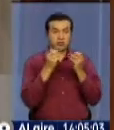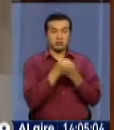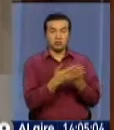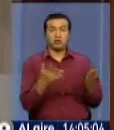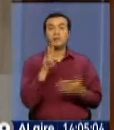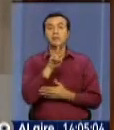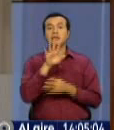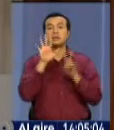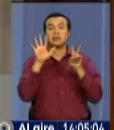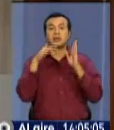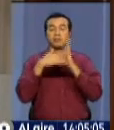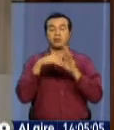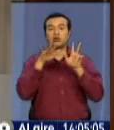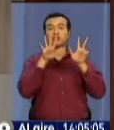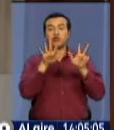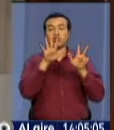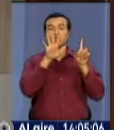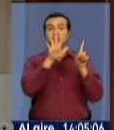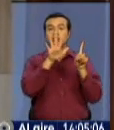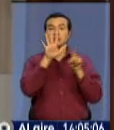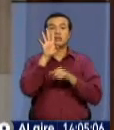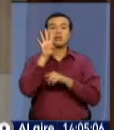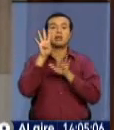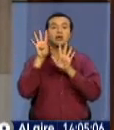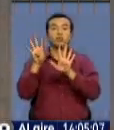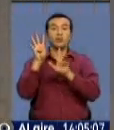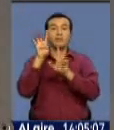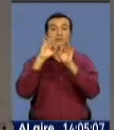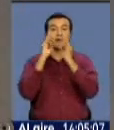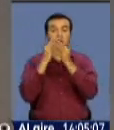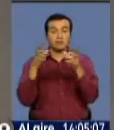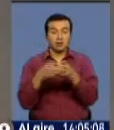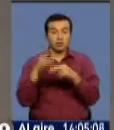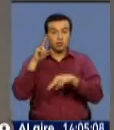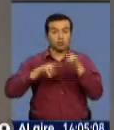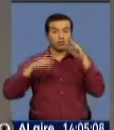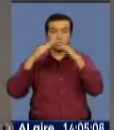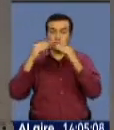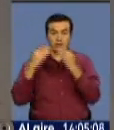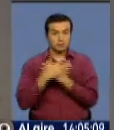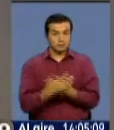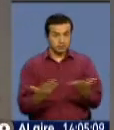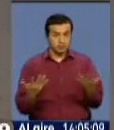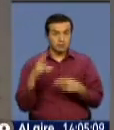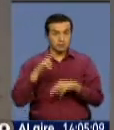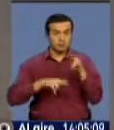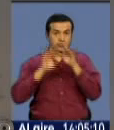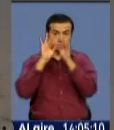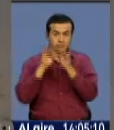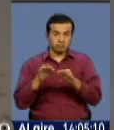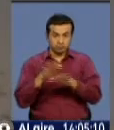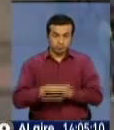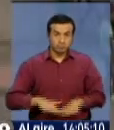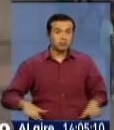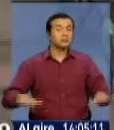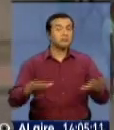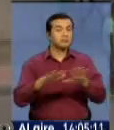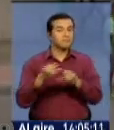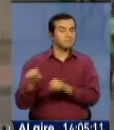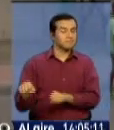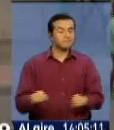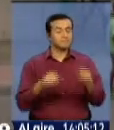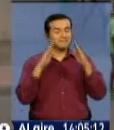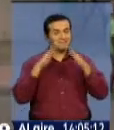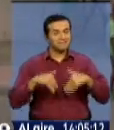son 27.869 familias beneficiadas con la construcción de viviendas y reparaciones en las zonas afectadas por el